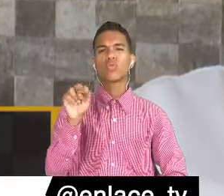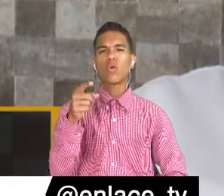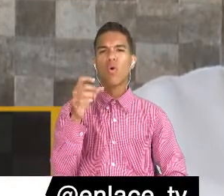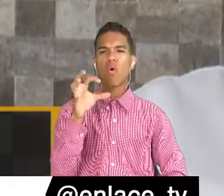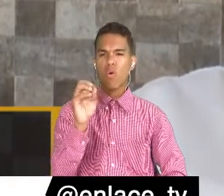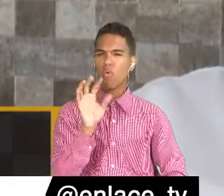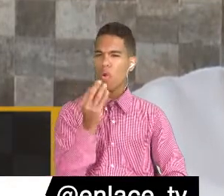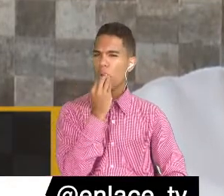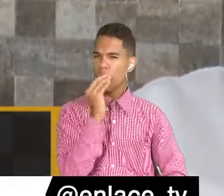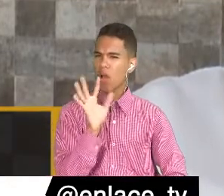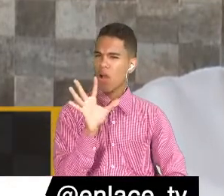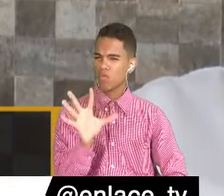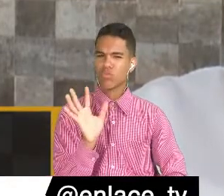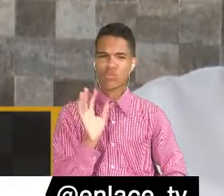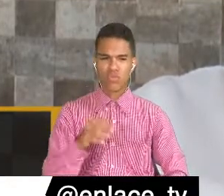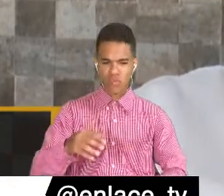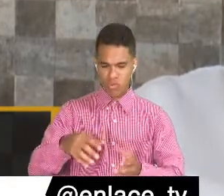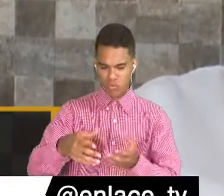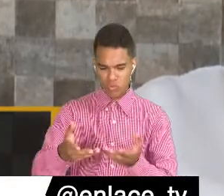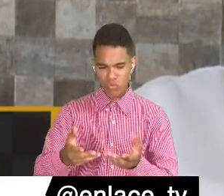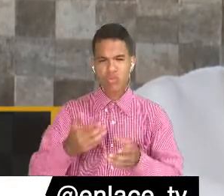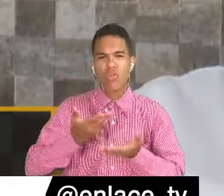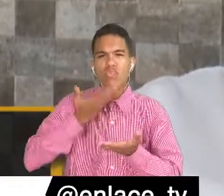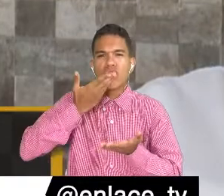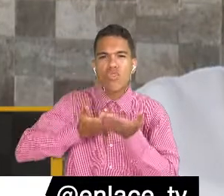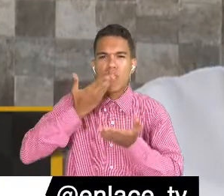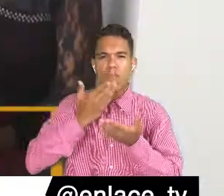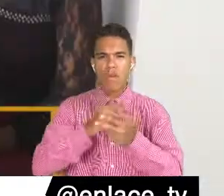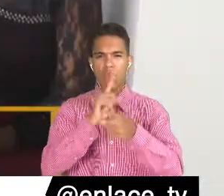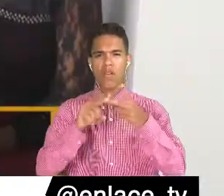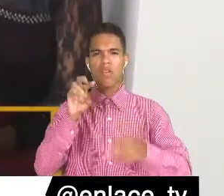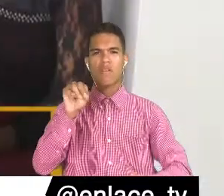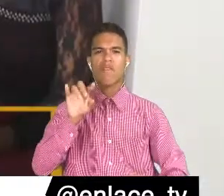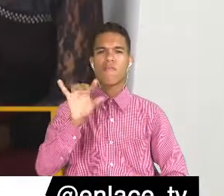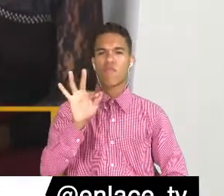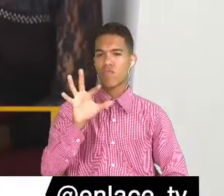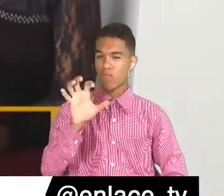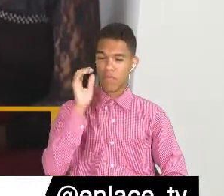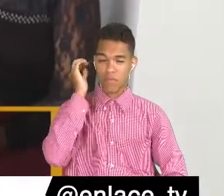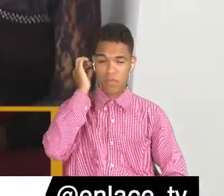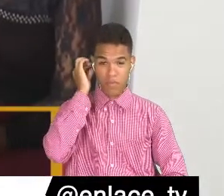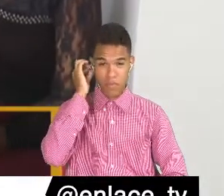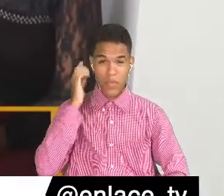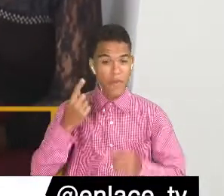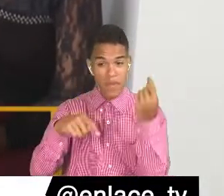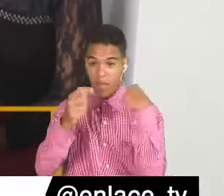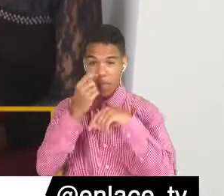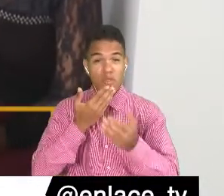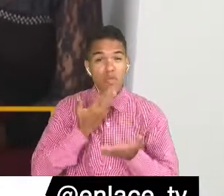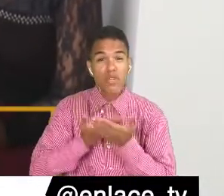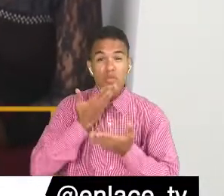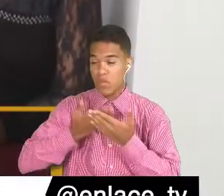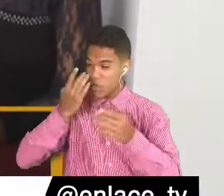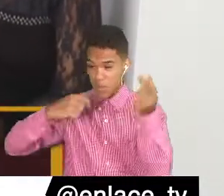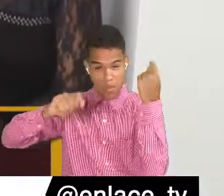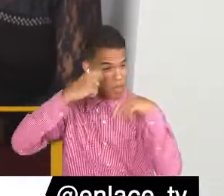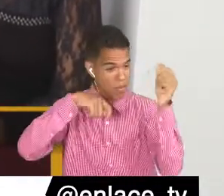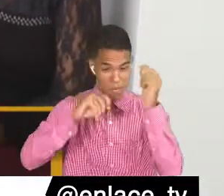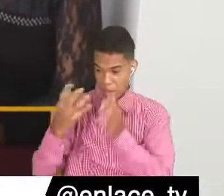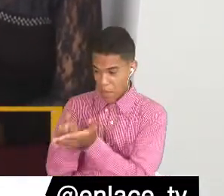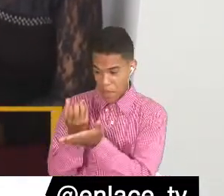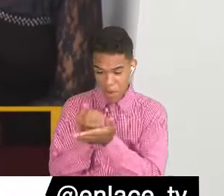mondongo y el famoso mute de santandereano, ¿no? Con los recursos que deje la actividad programada serán invertidos en el mejoramiento